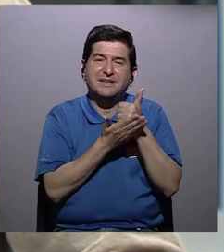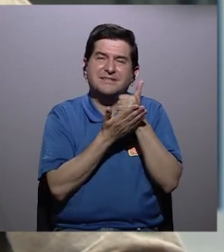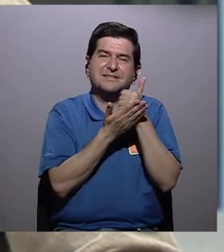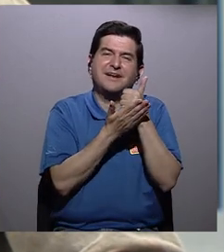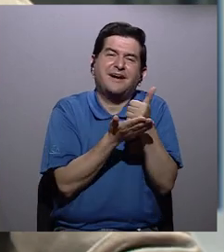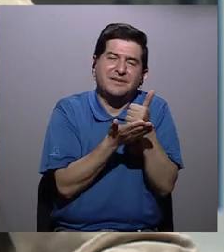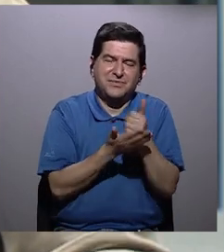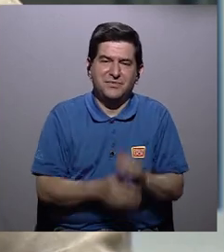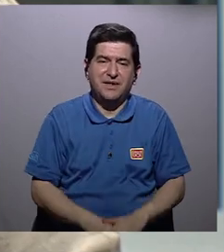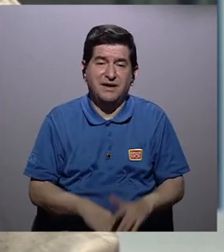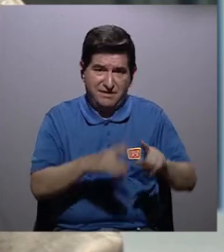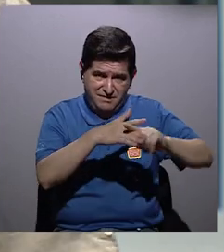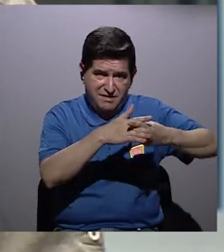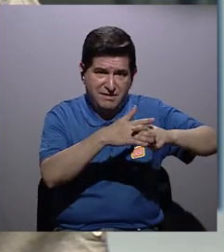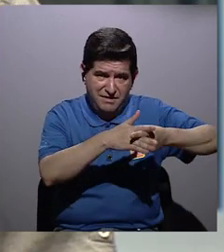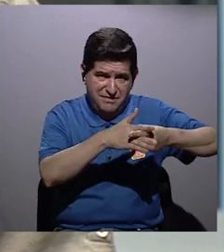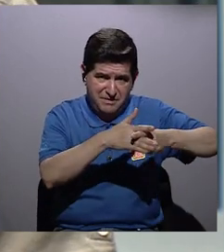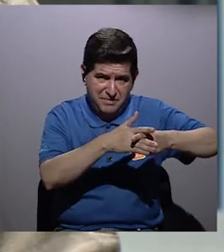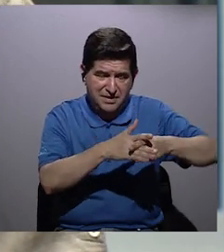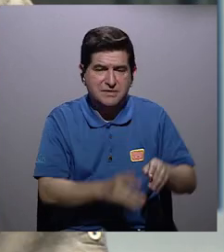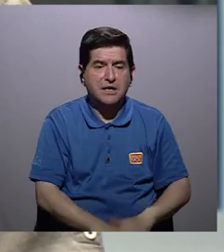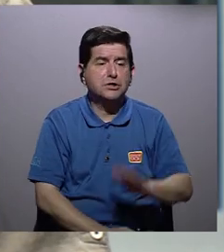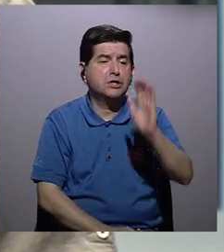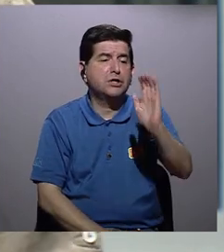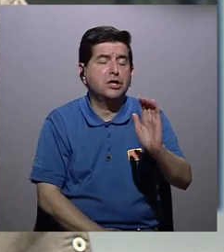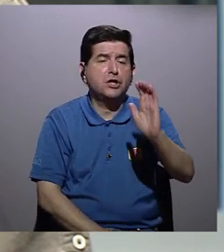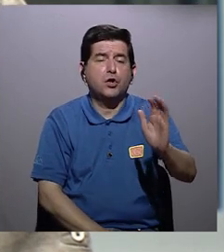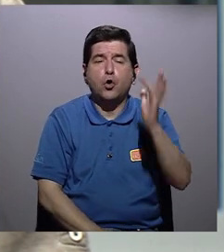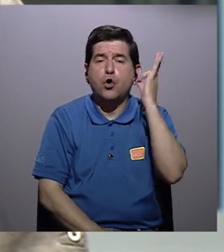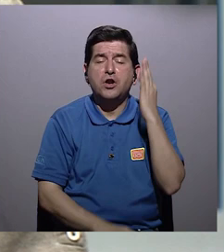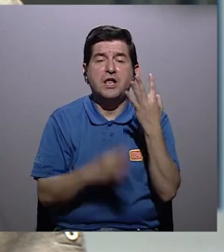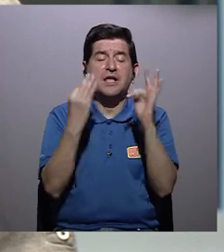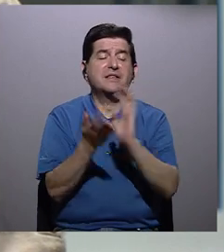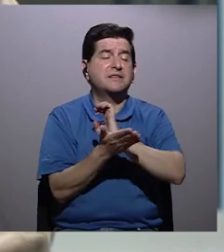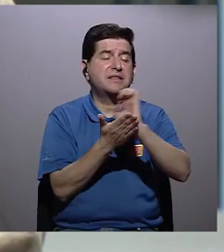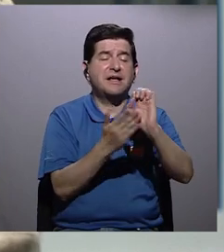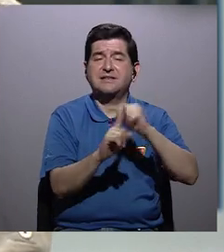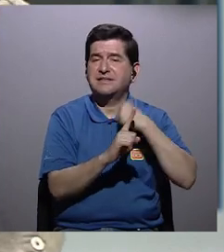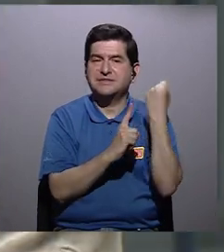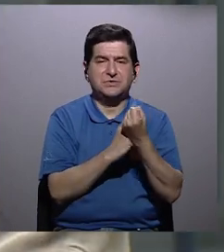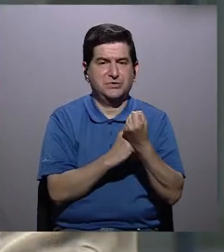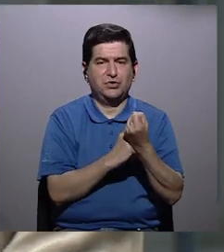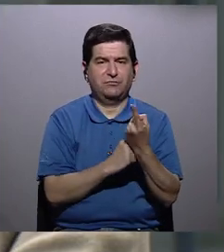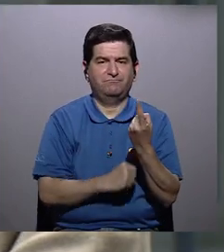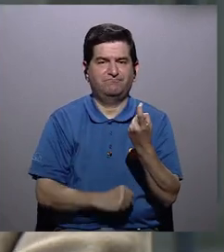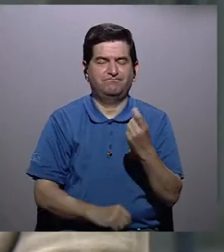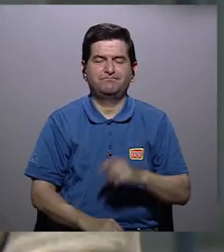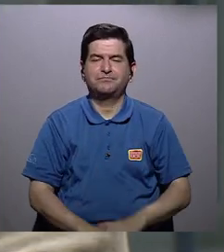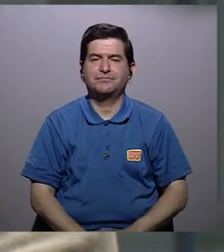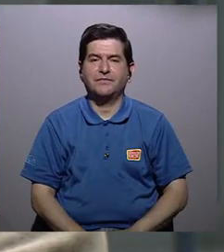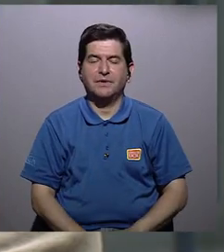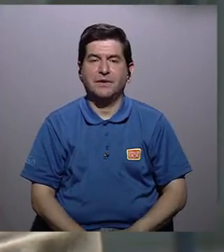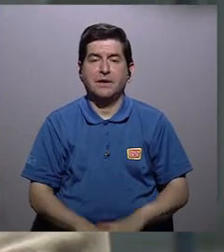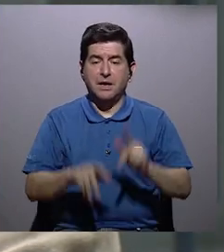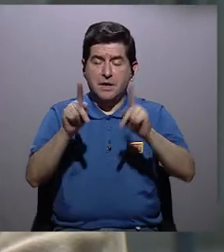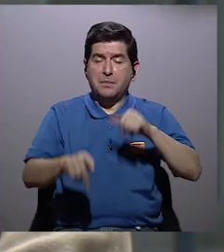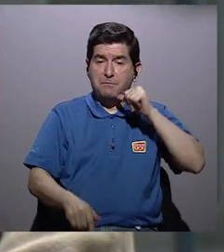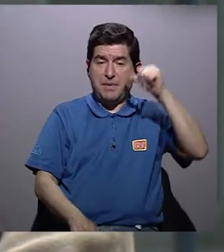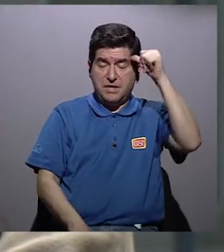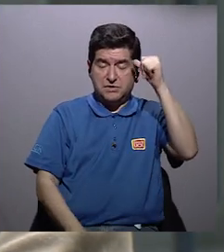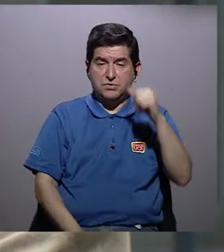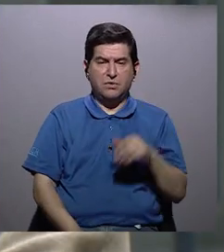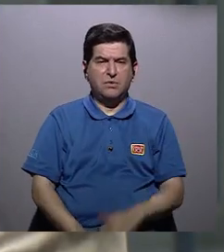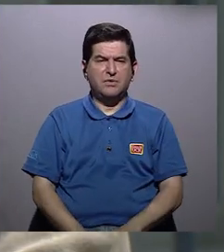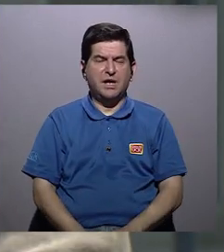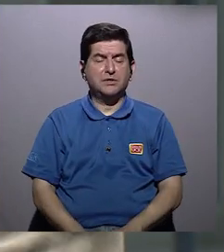de contribuir a dar las herramientas para que el niño o la niña trate de evitar estas situaciones. Las personas adultas hemos visto que